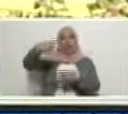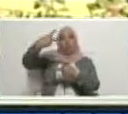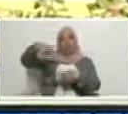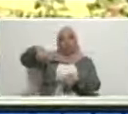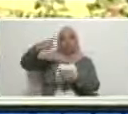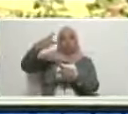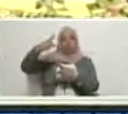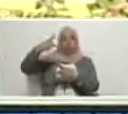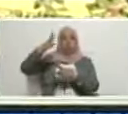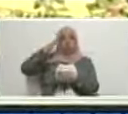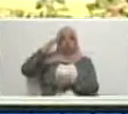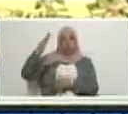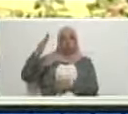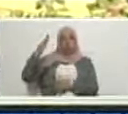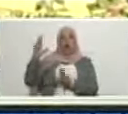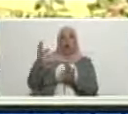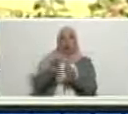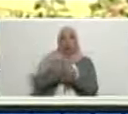like.